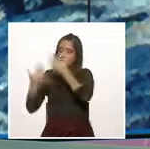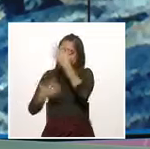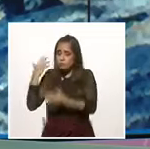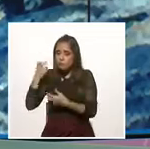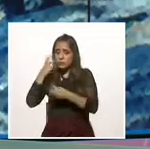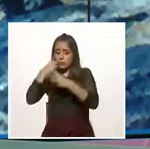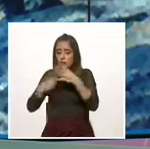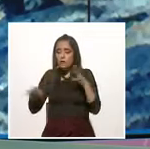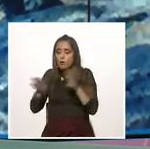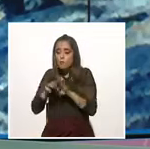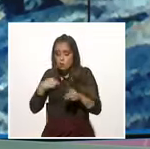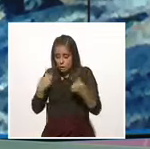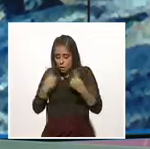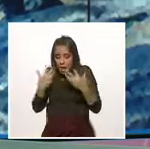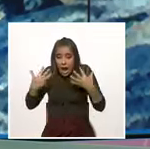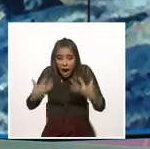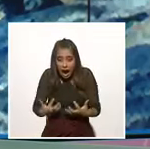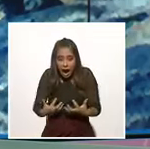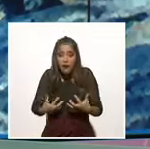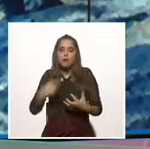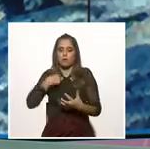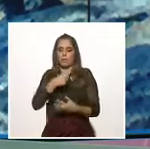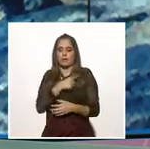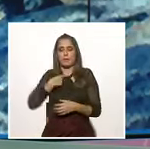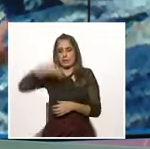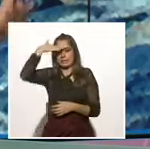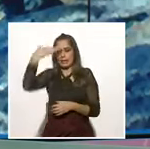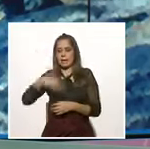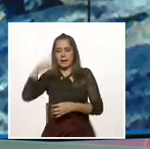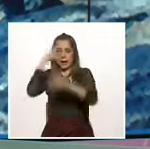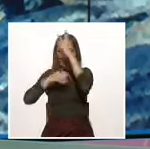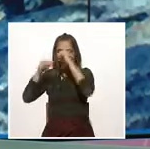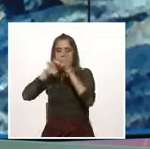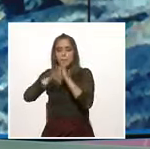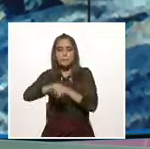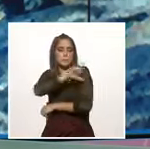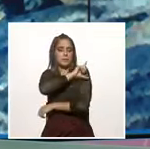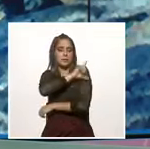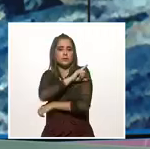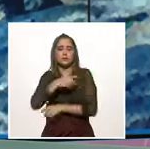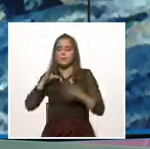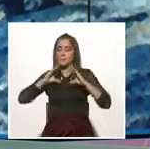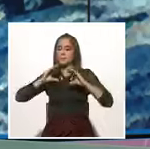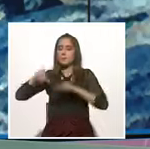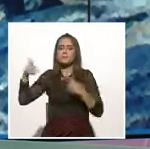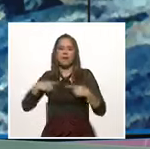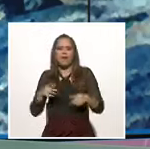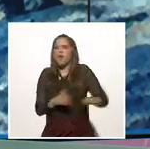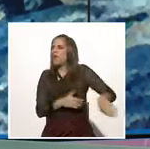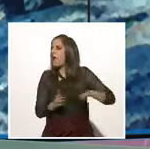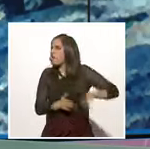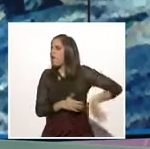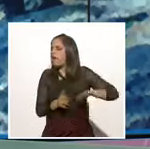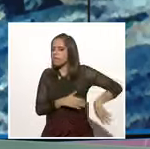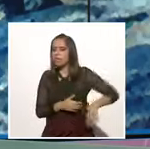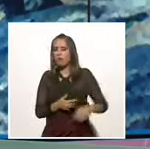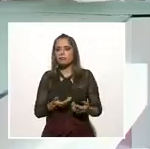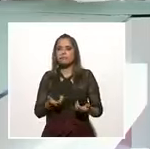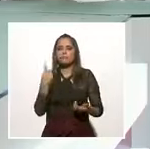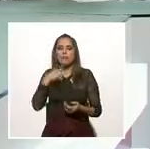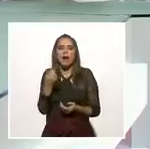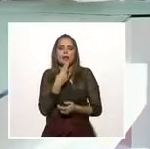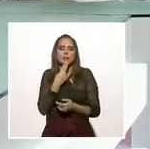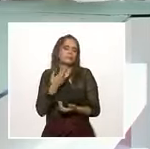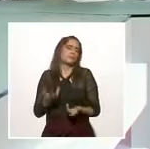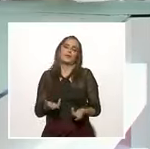sirve que hayan programas excelentes de protección civil si las personas no se involucran. Si estamos haciendo que las empresas tengan por obligación